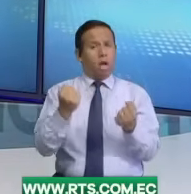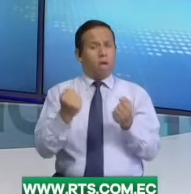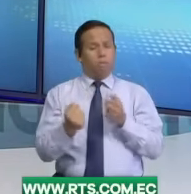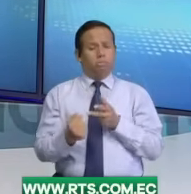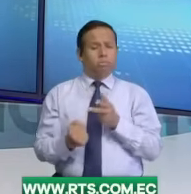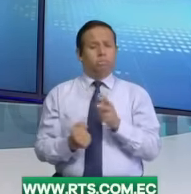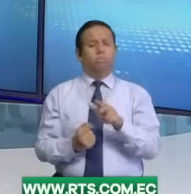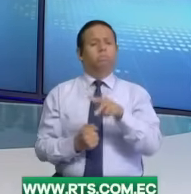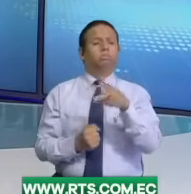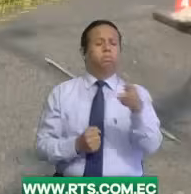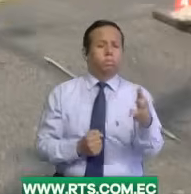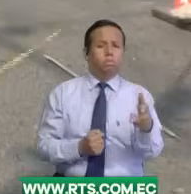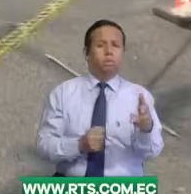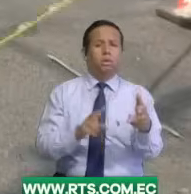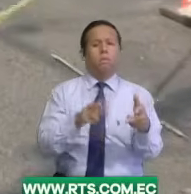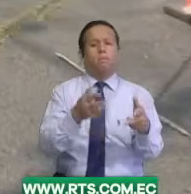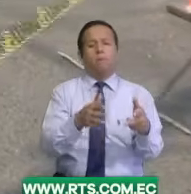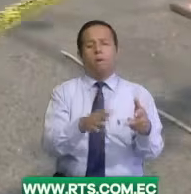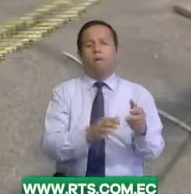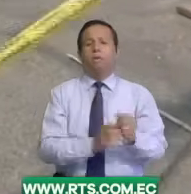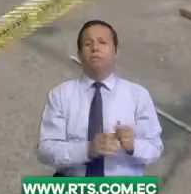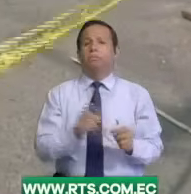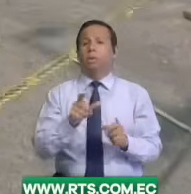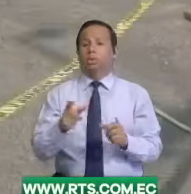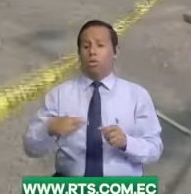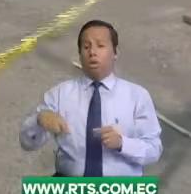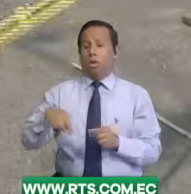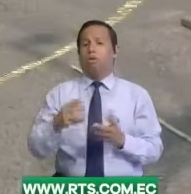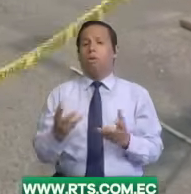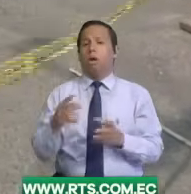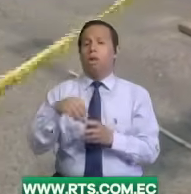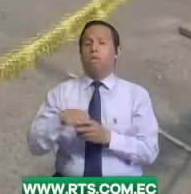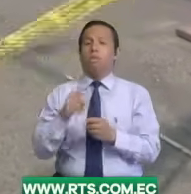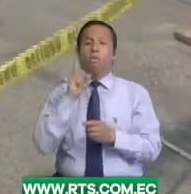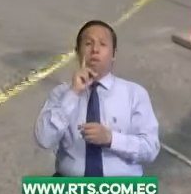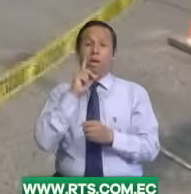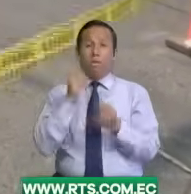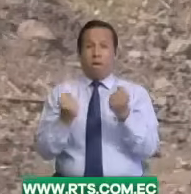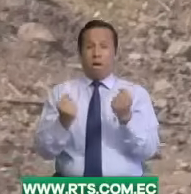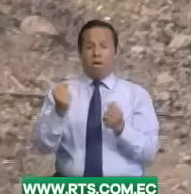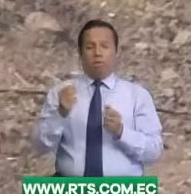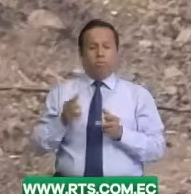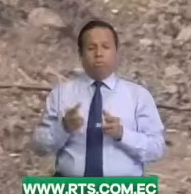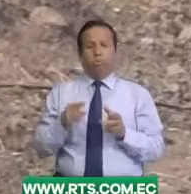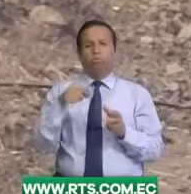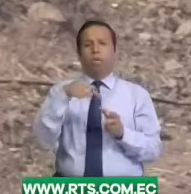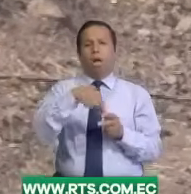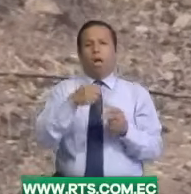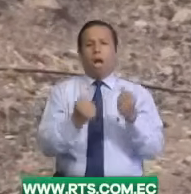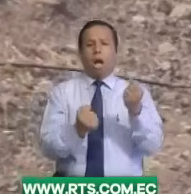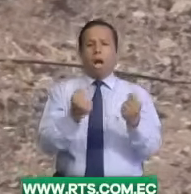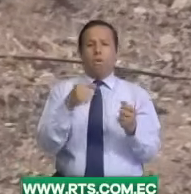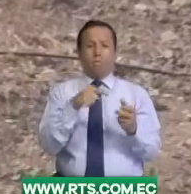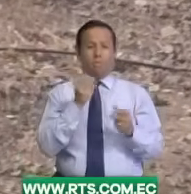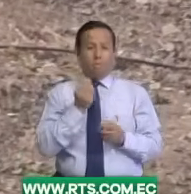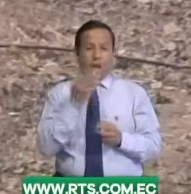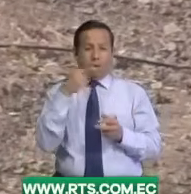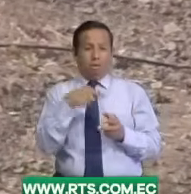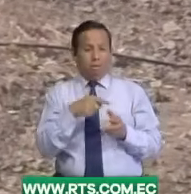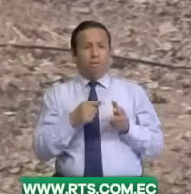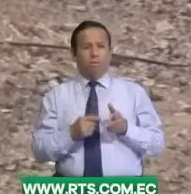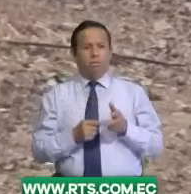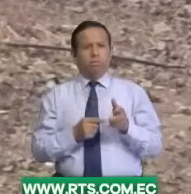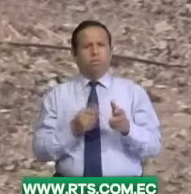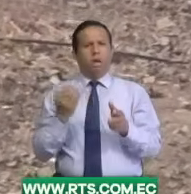vía. Los criminales que se trasladaban en un carro negro venían persiguiendo a los ocupantes de esta camioneta por